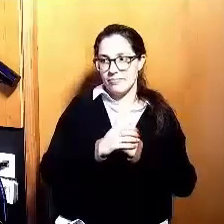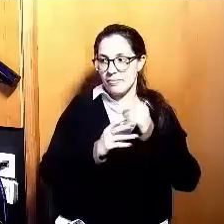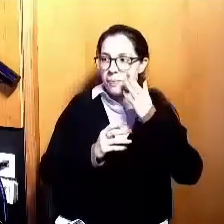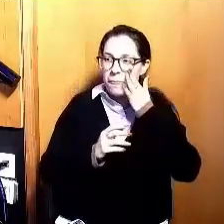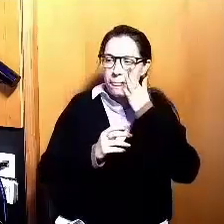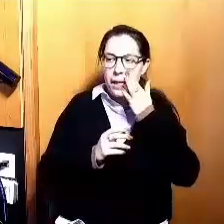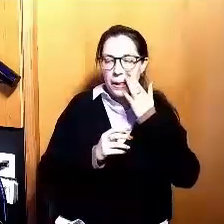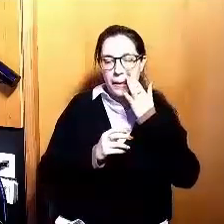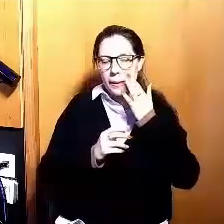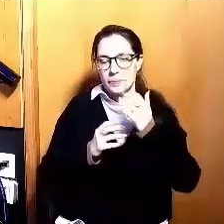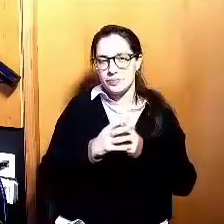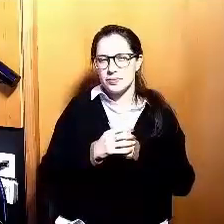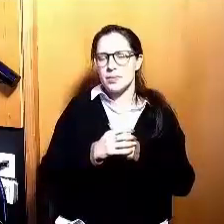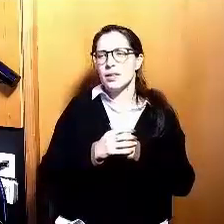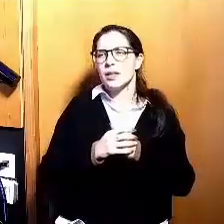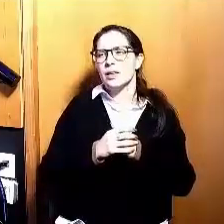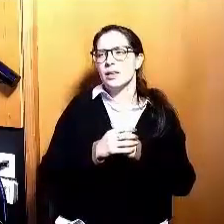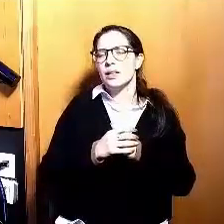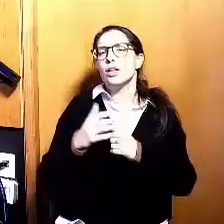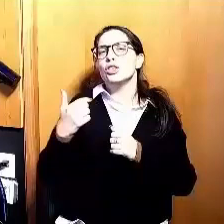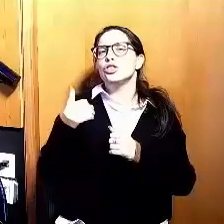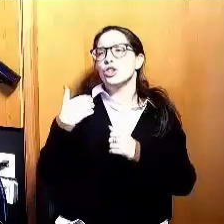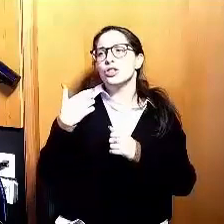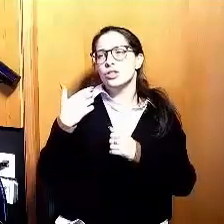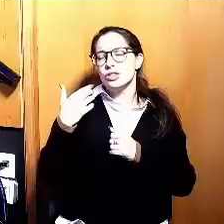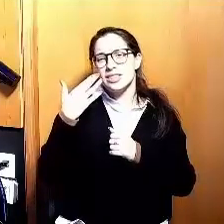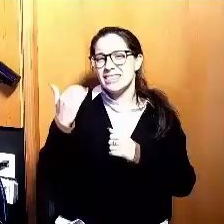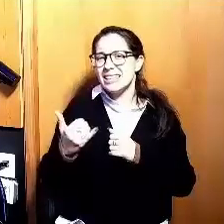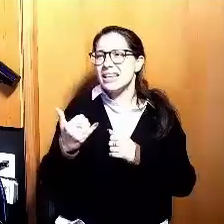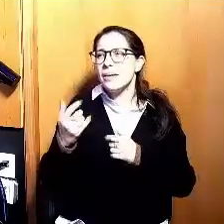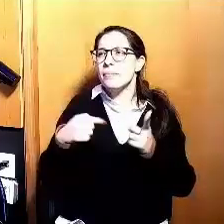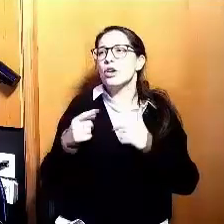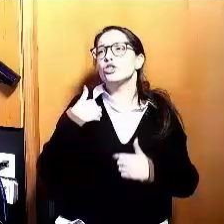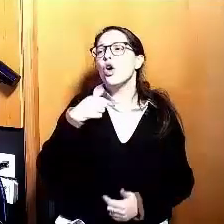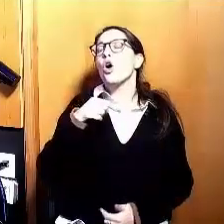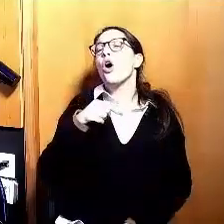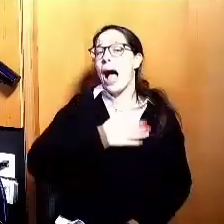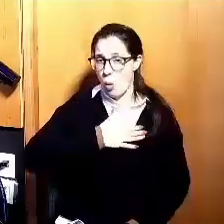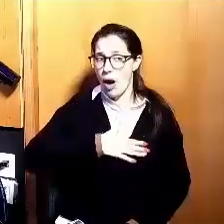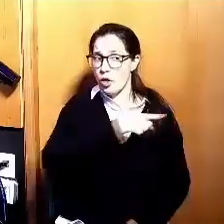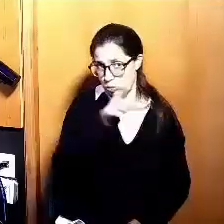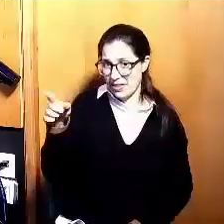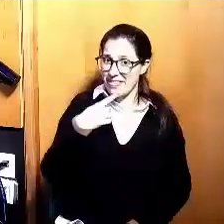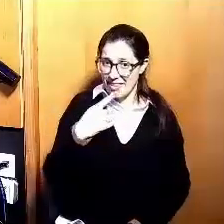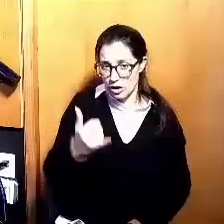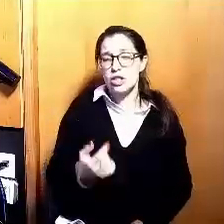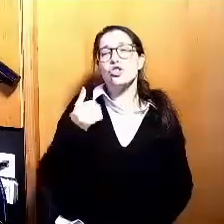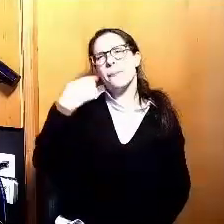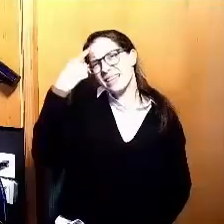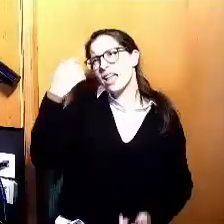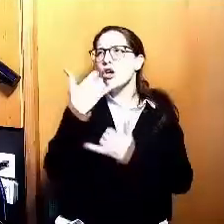A ver, yo estoy de acuerdo, yo sé que quieres controversia, pero estoy muy de acuerdo con lo que han dicho. Yo estaba pensando el otro